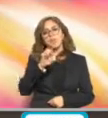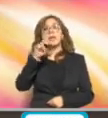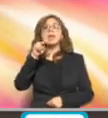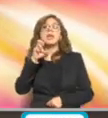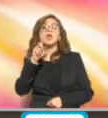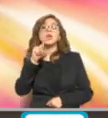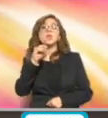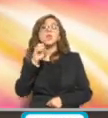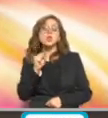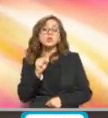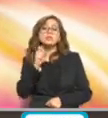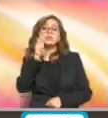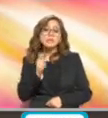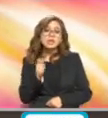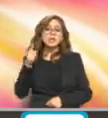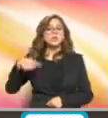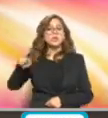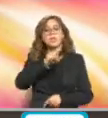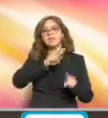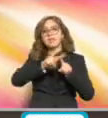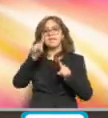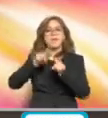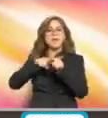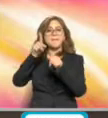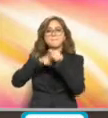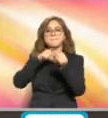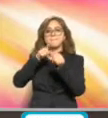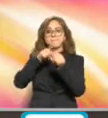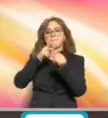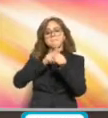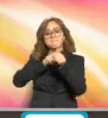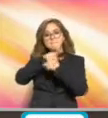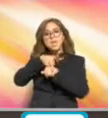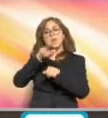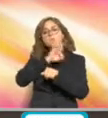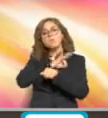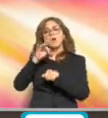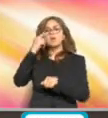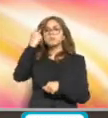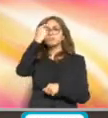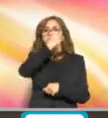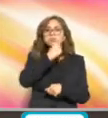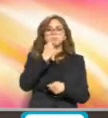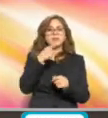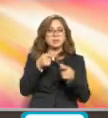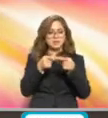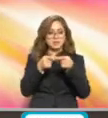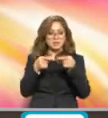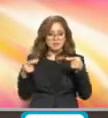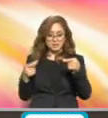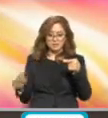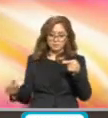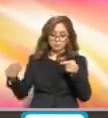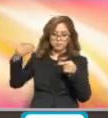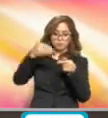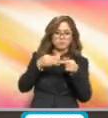de pieles. Exacto, sí, a todo tipo de piel. Y esta paleta viene a formar el trío de